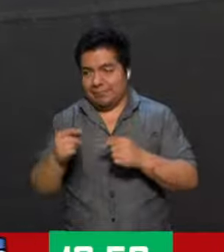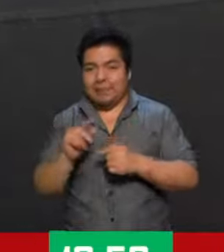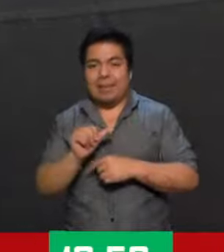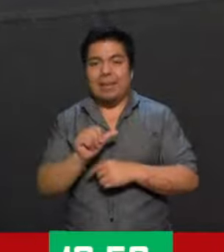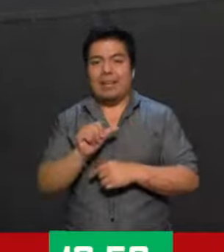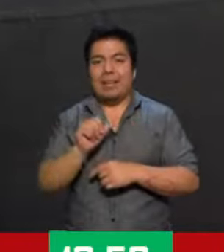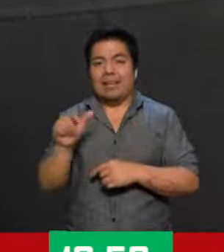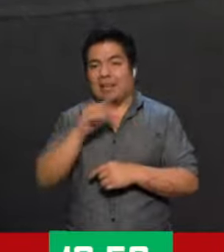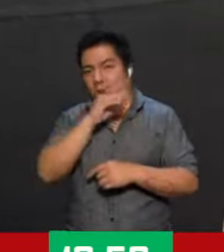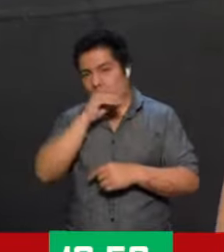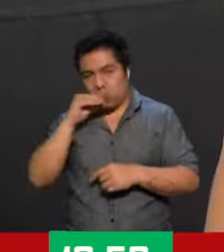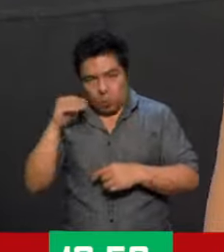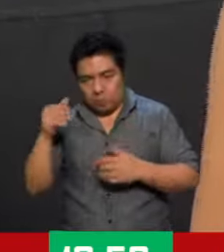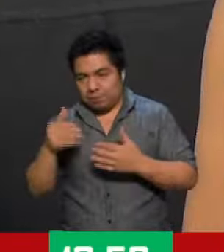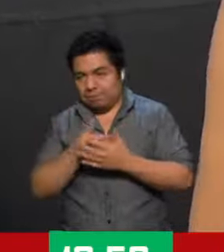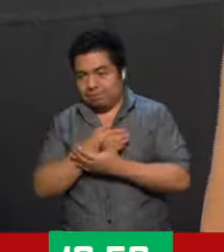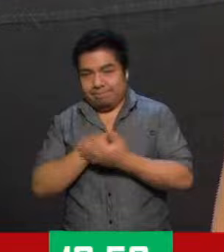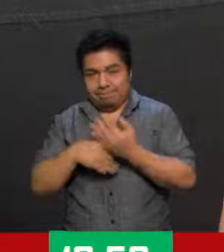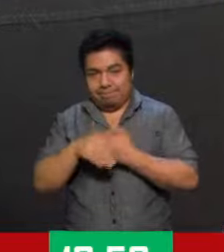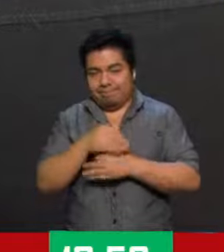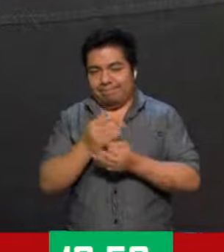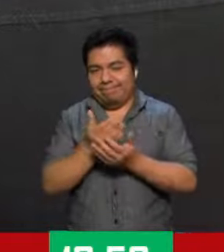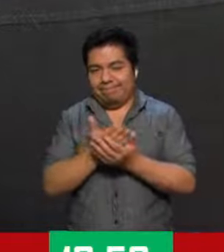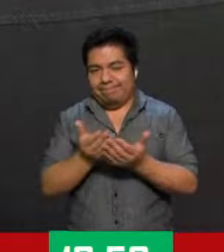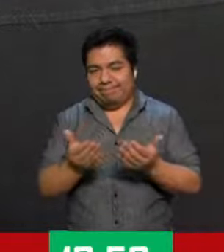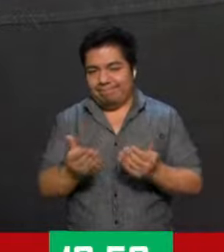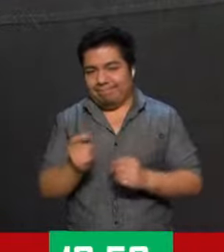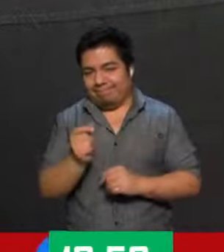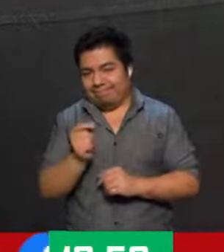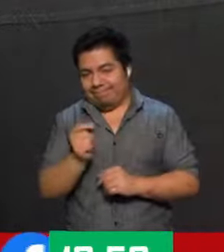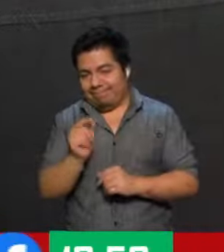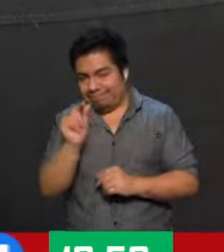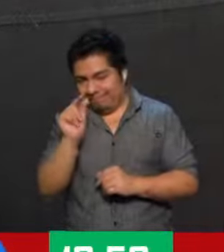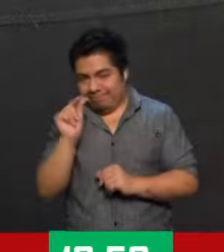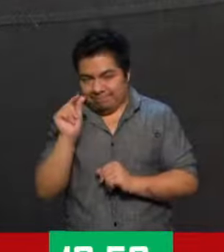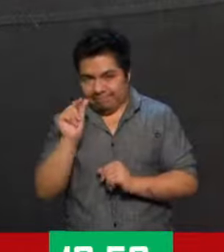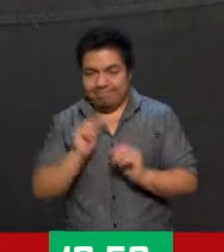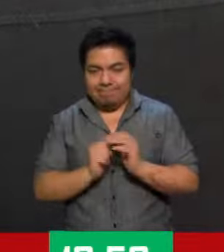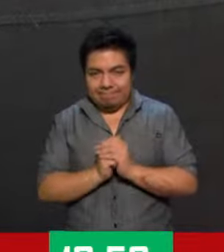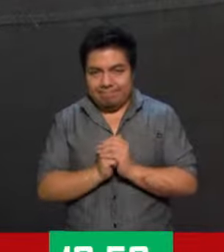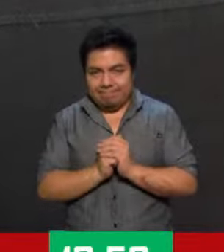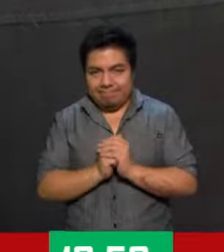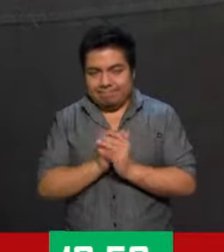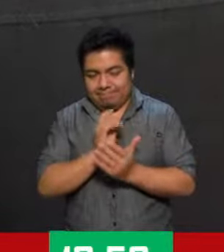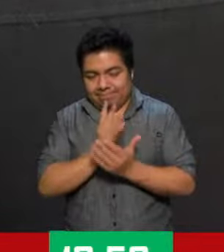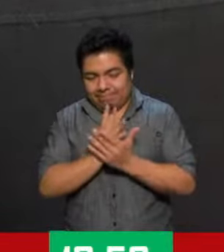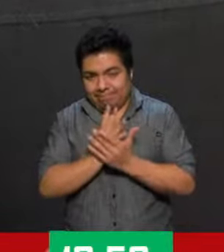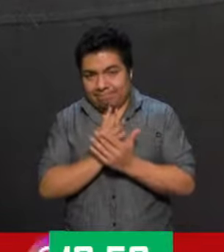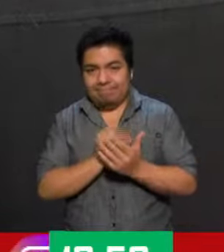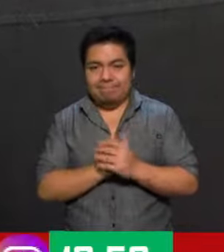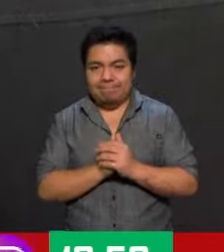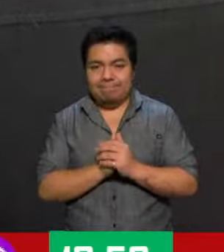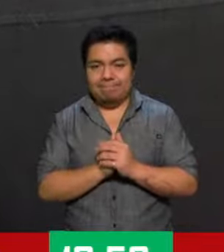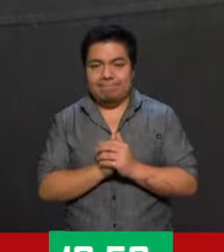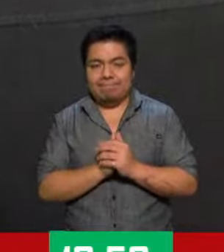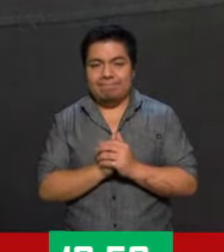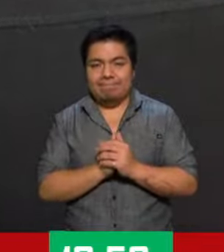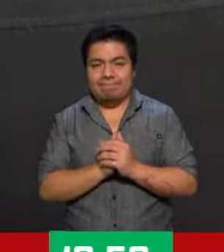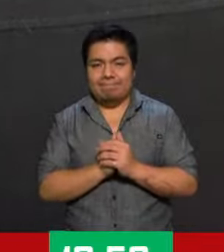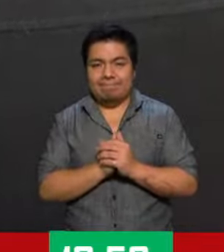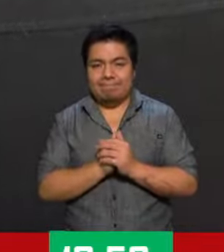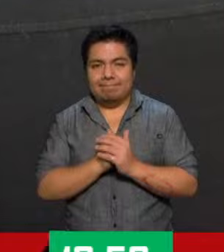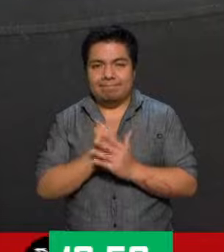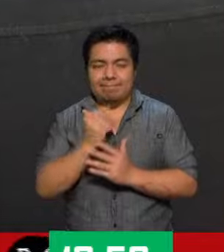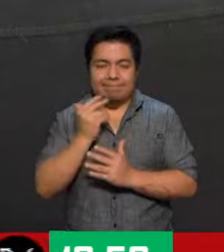Afros, Descendientes, que ahí está. Para todos ustedes, hay una probadita, inédita. Dice, soy la blanca,